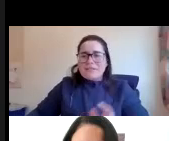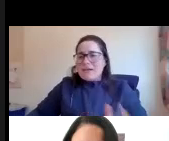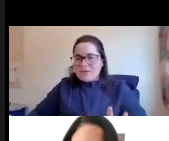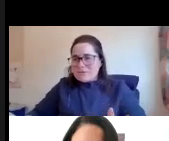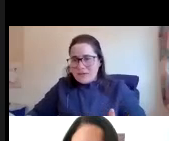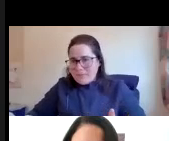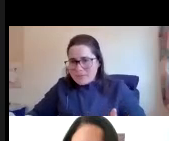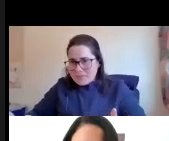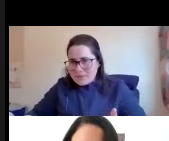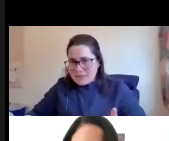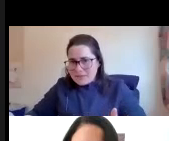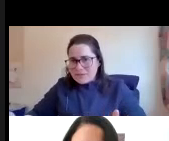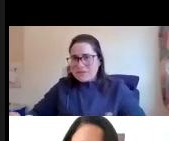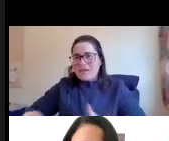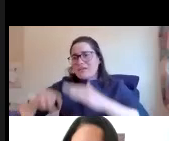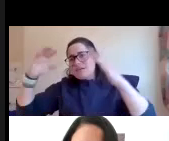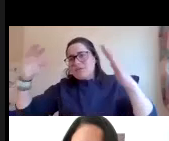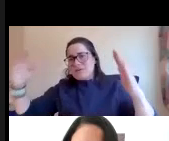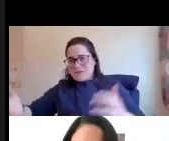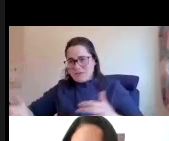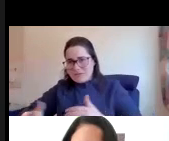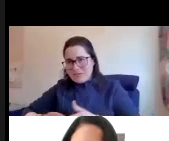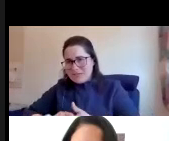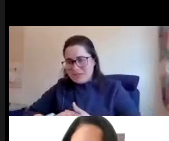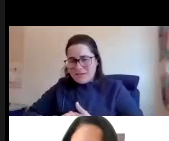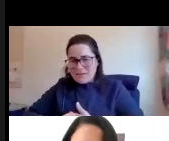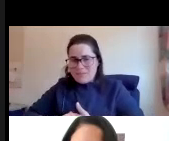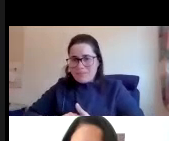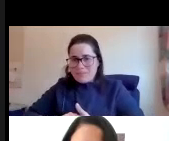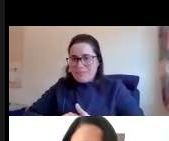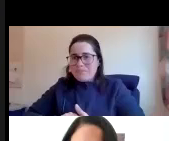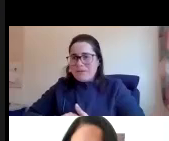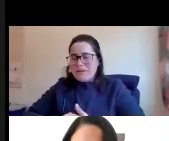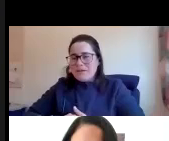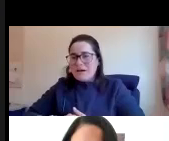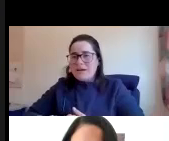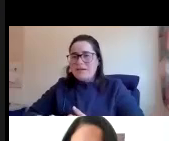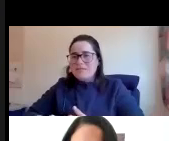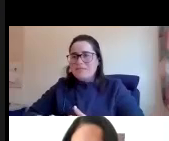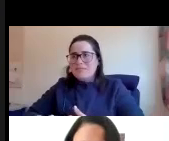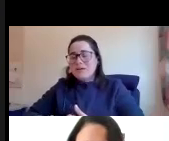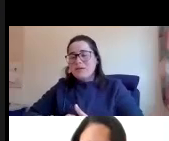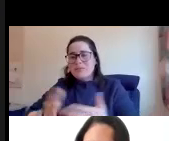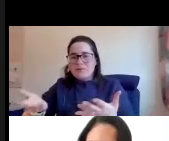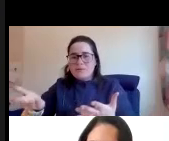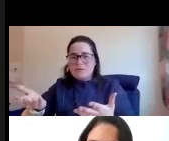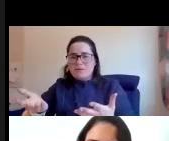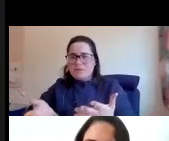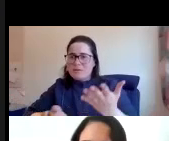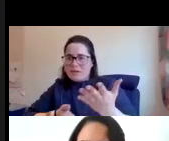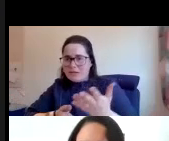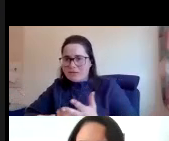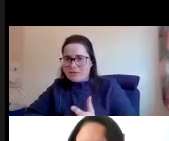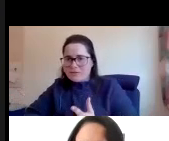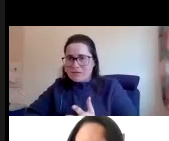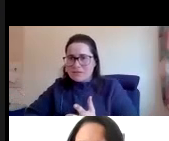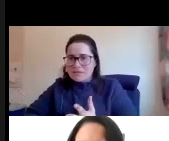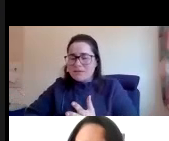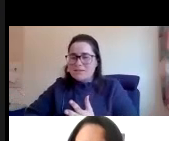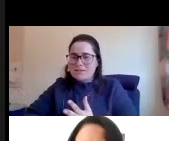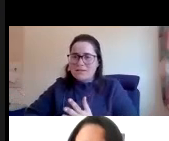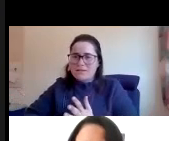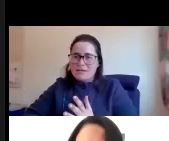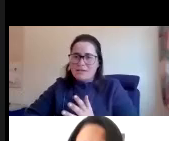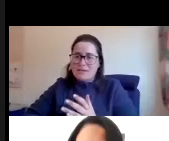Claro está, no siempre se pueden hacer estos grandes recolectores y hay, por ejemplo, yo creo que ahí donde están ustedes